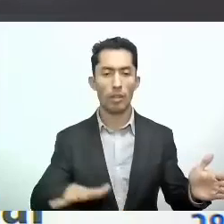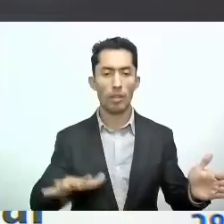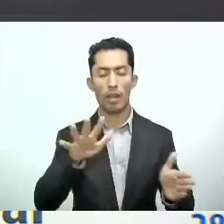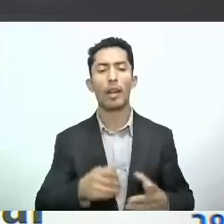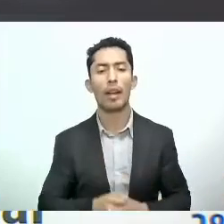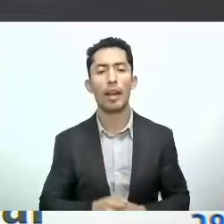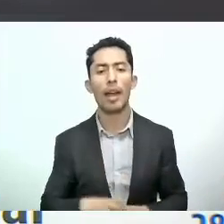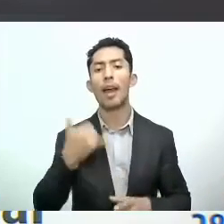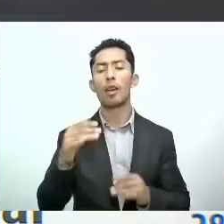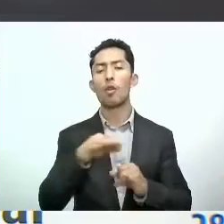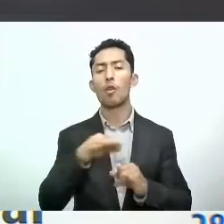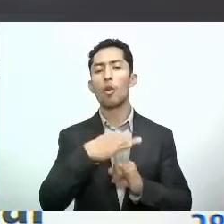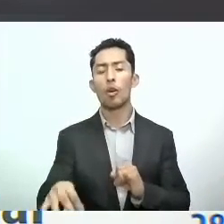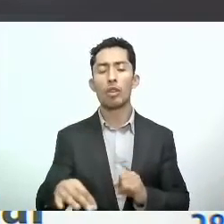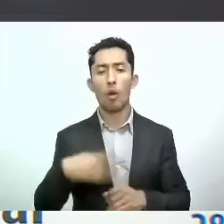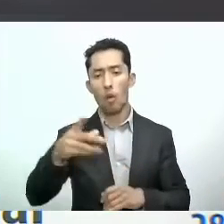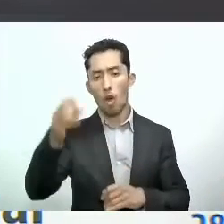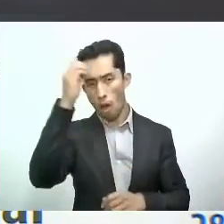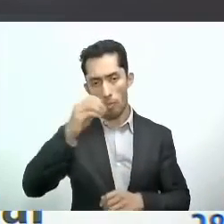finalmente, en tu opinión,